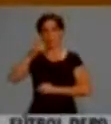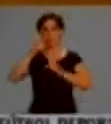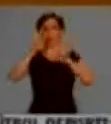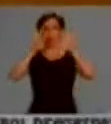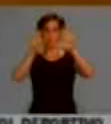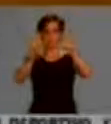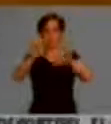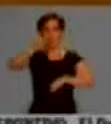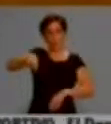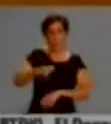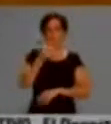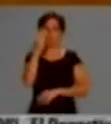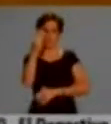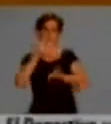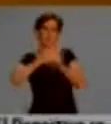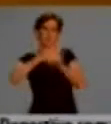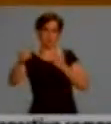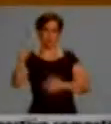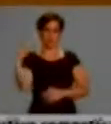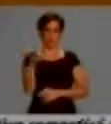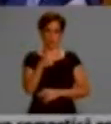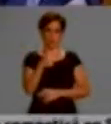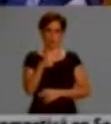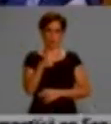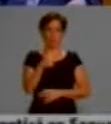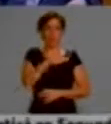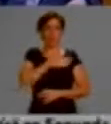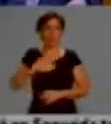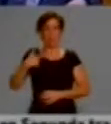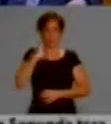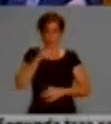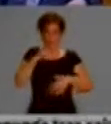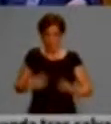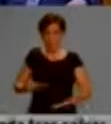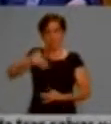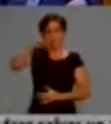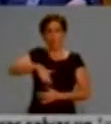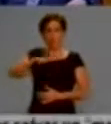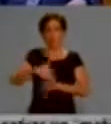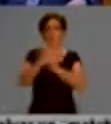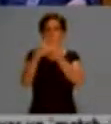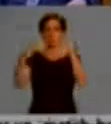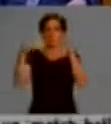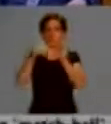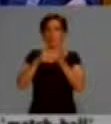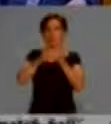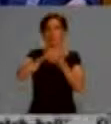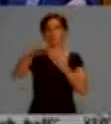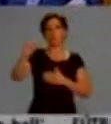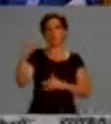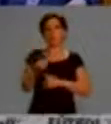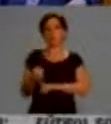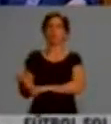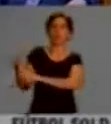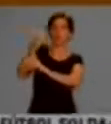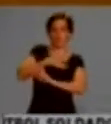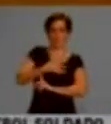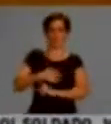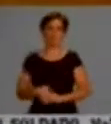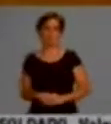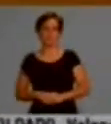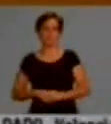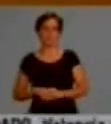14.309,3 millones de euros. Más de 17.000 millones de euros de vuelco,